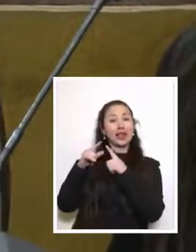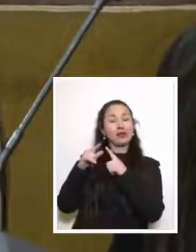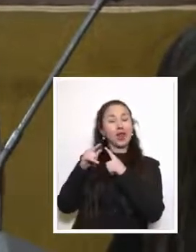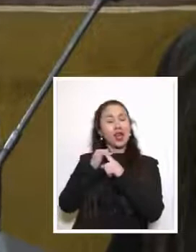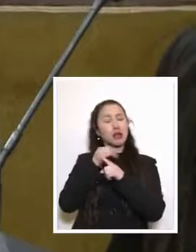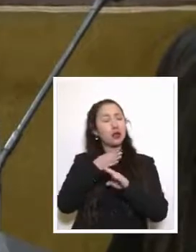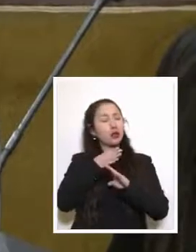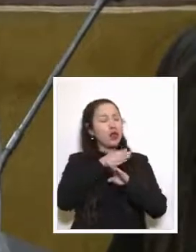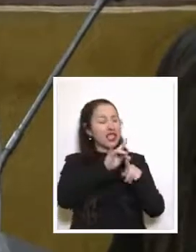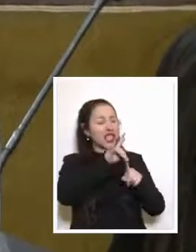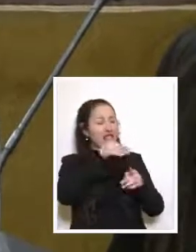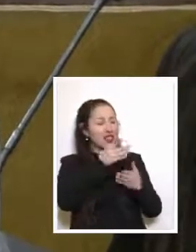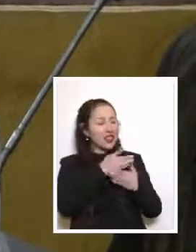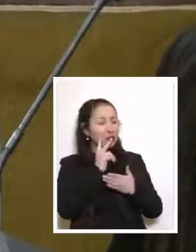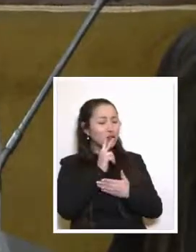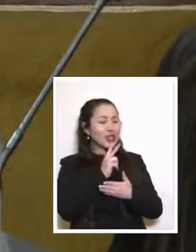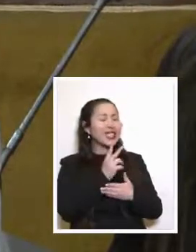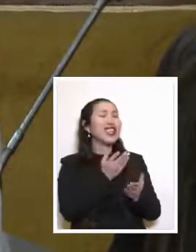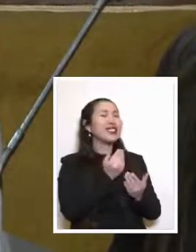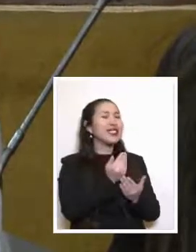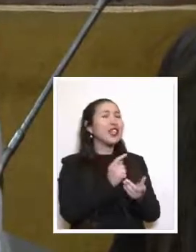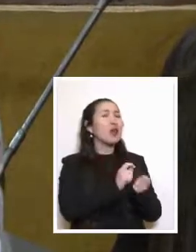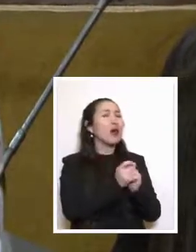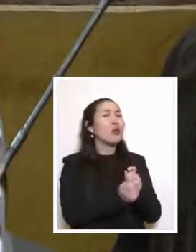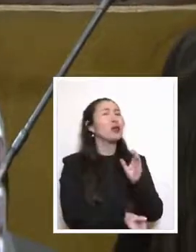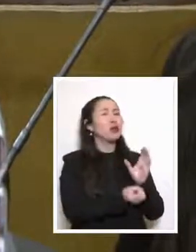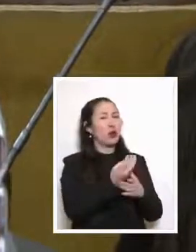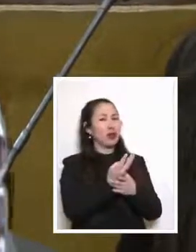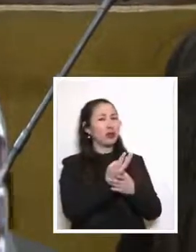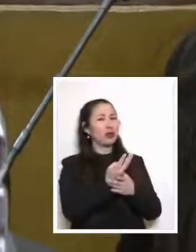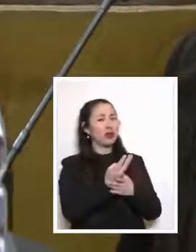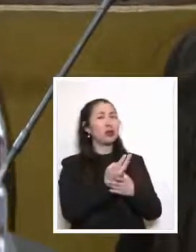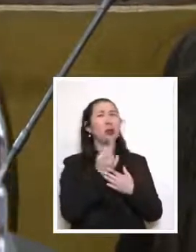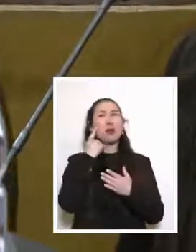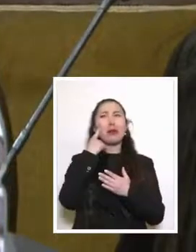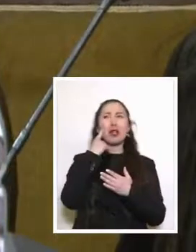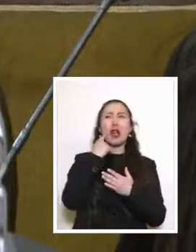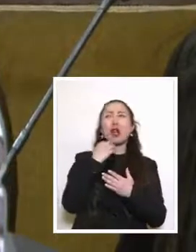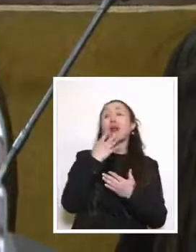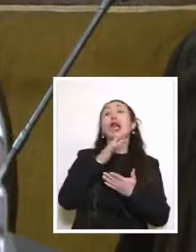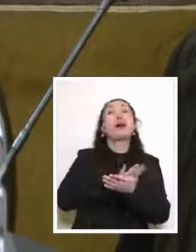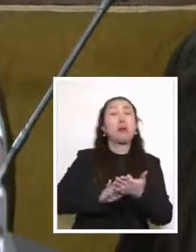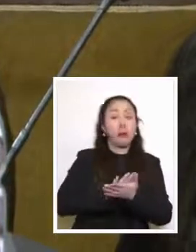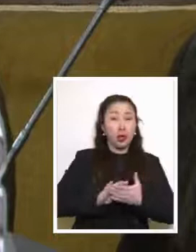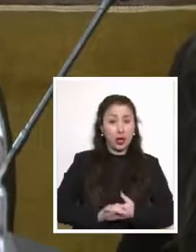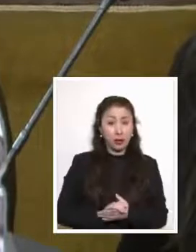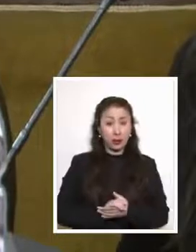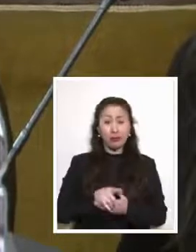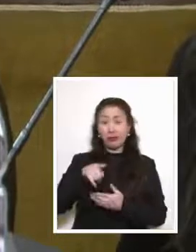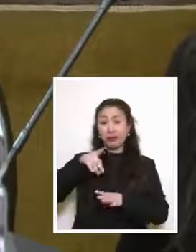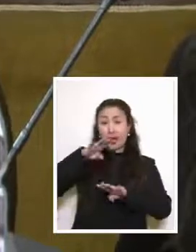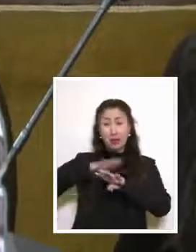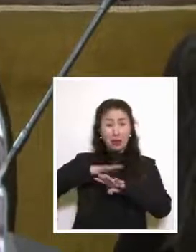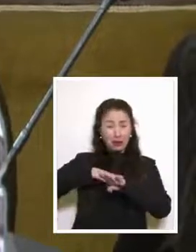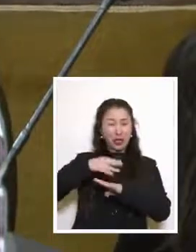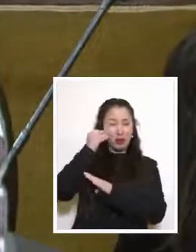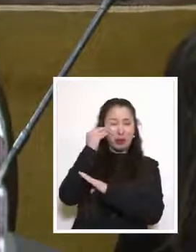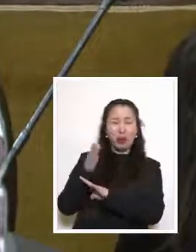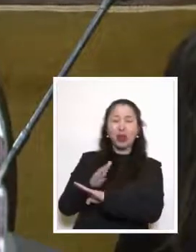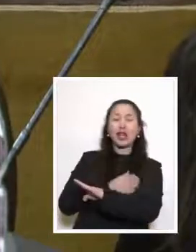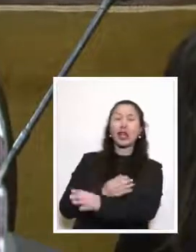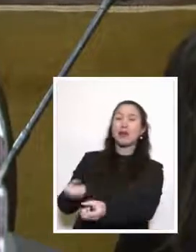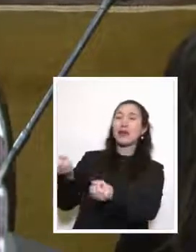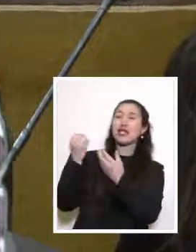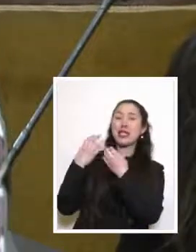necesitan innovaciones también, de decir, ok, ¿por qué? Bueno, por ejemplo, en Didáctica de la Matemática me acuerdo que nos enseñaron